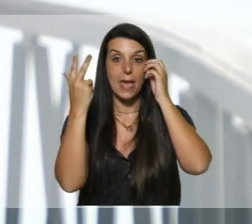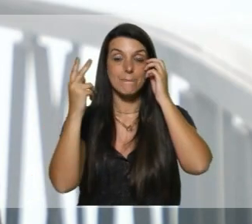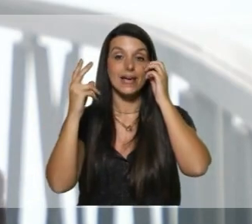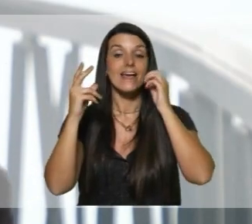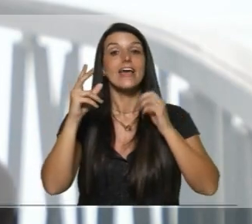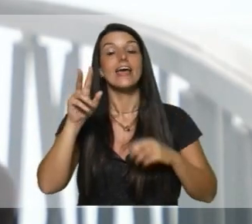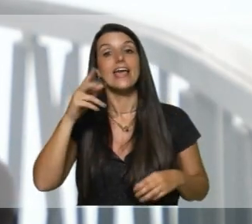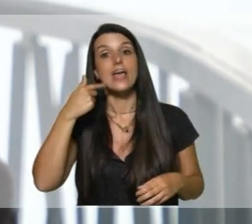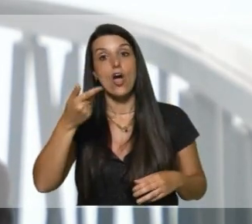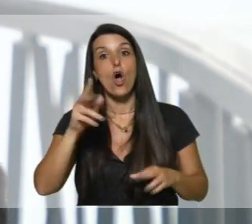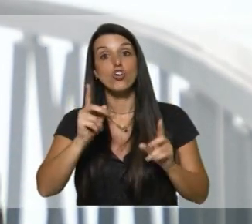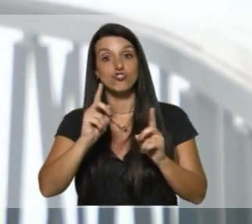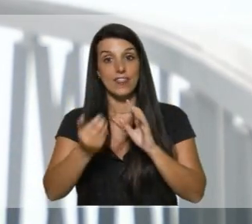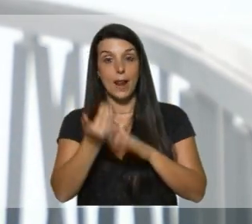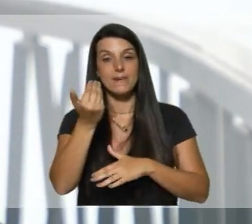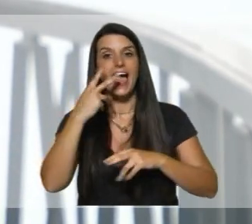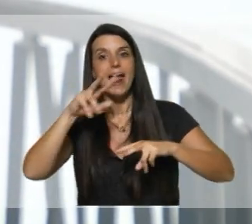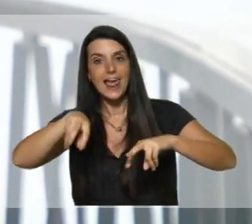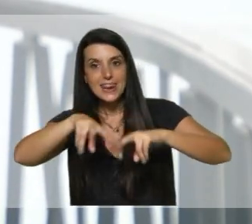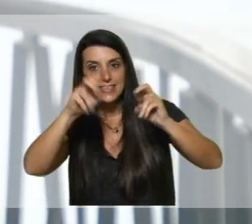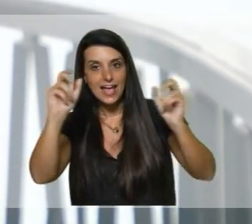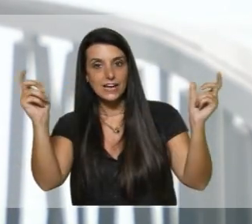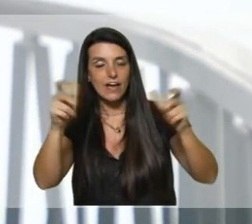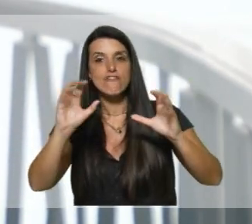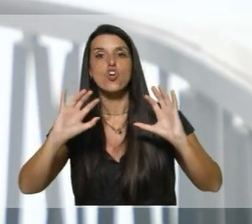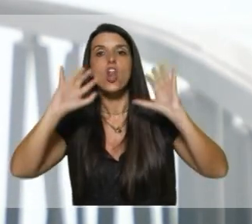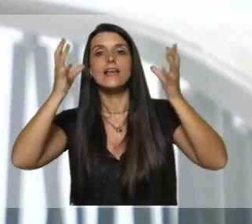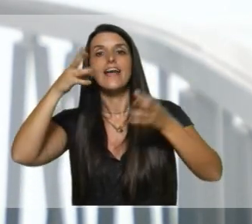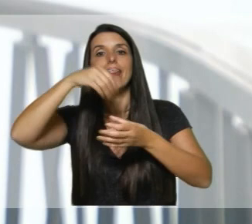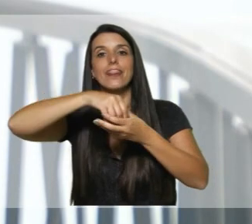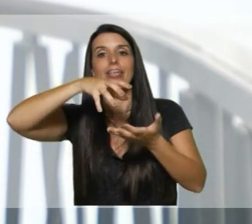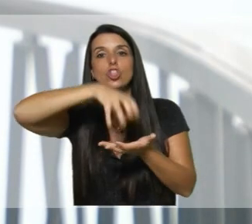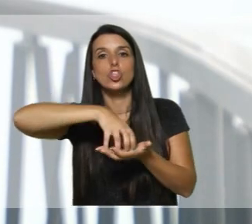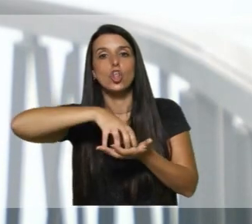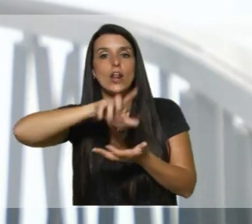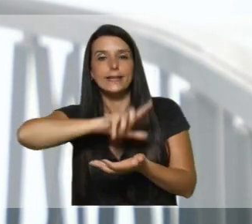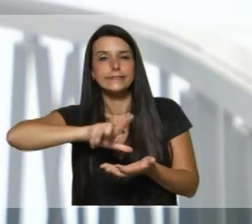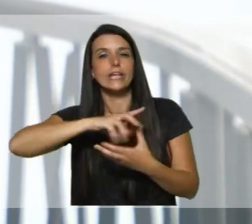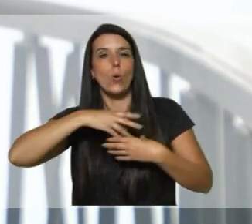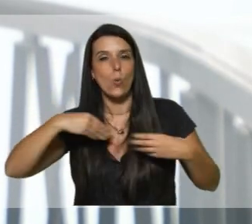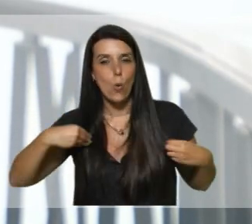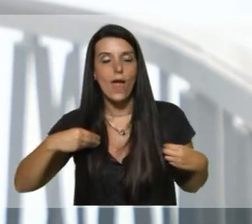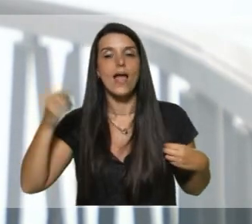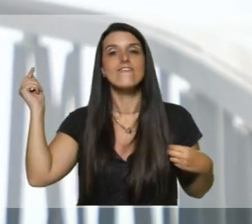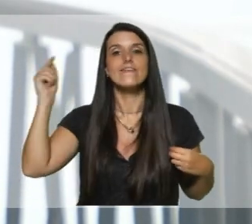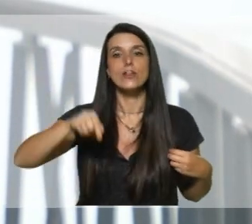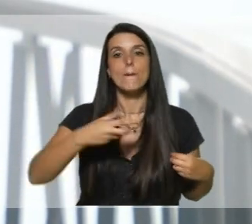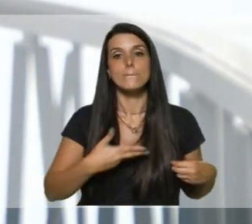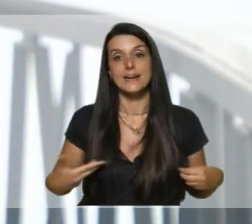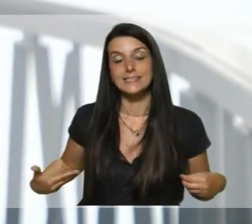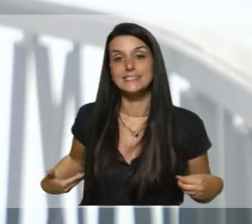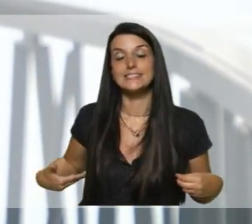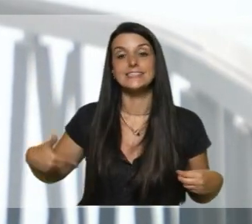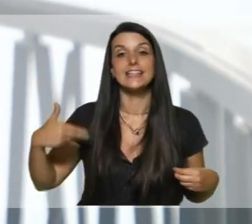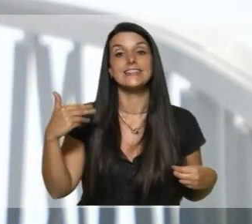Desde las 11 de la mañana se analiza la violencia en los centros educativos. Están presentes la presidenta del